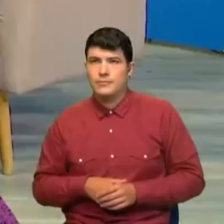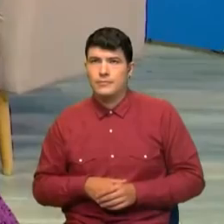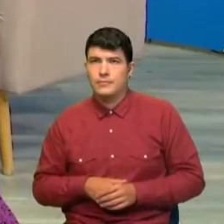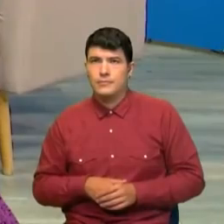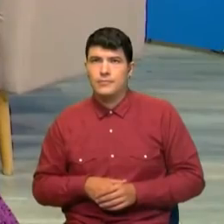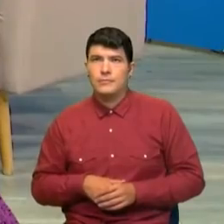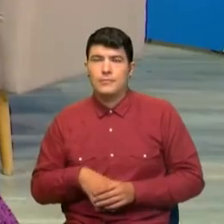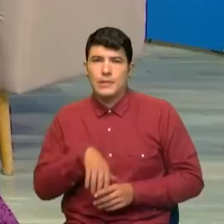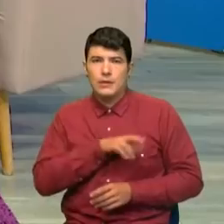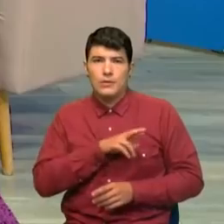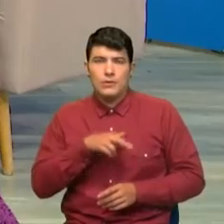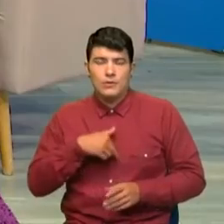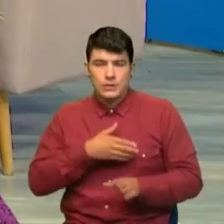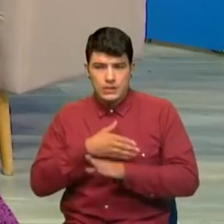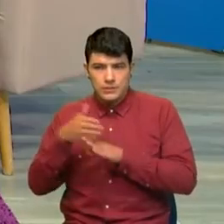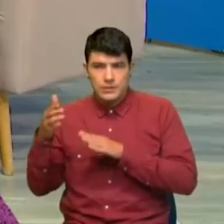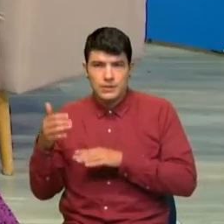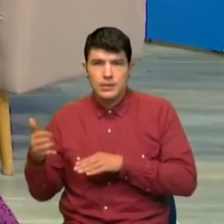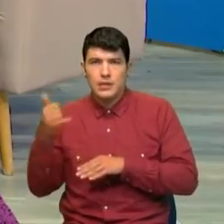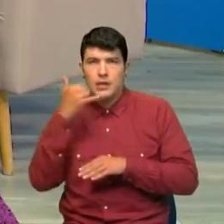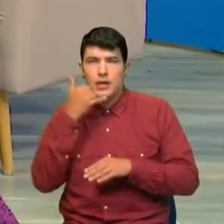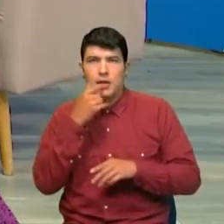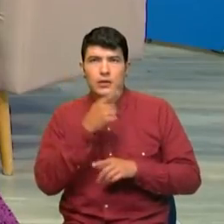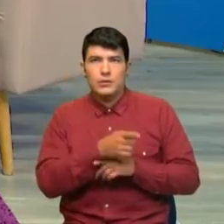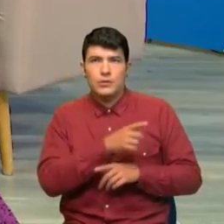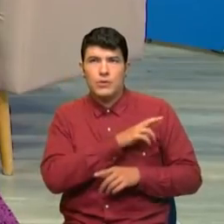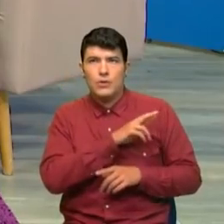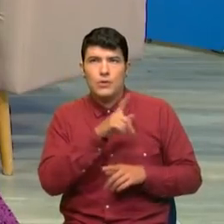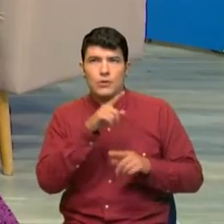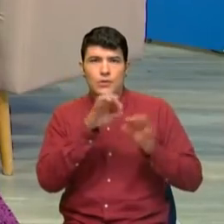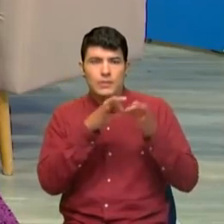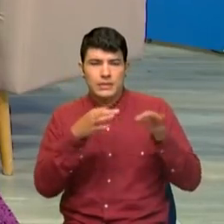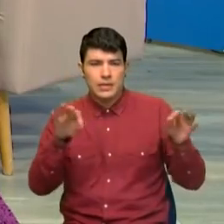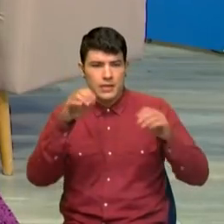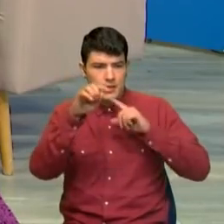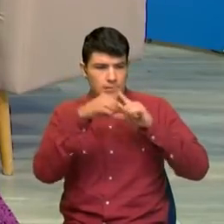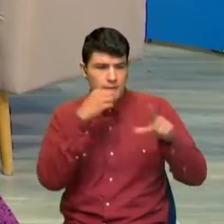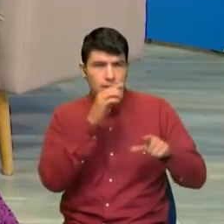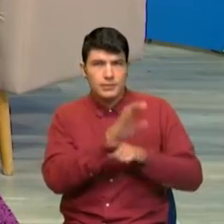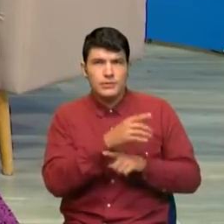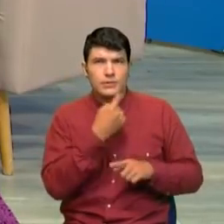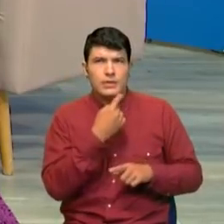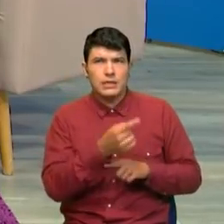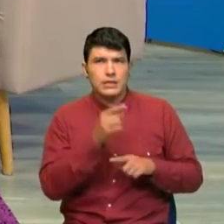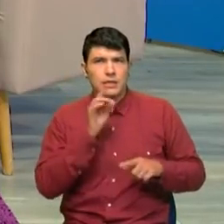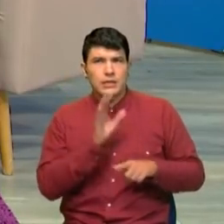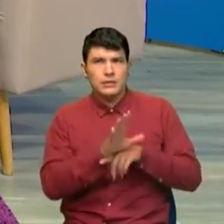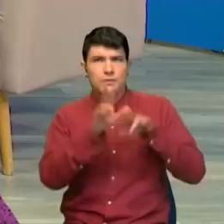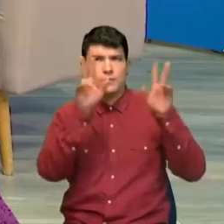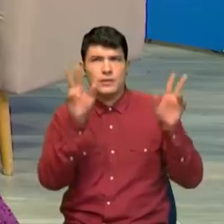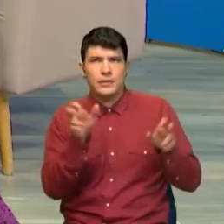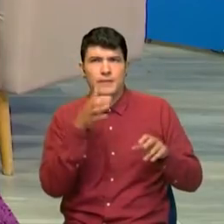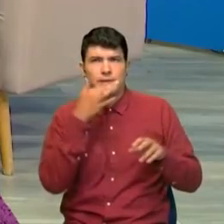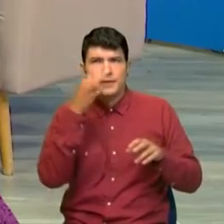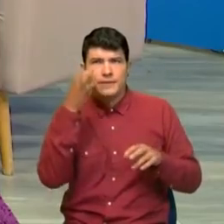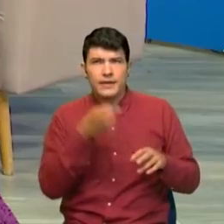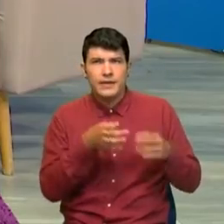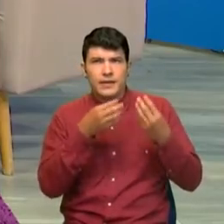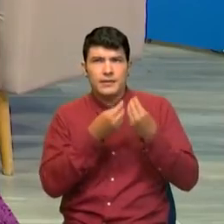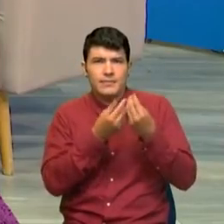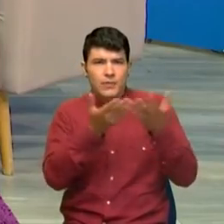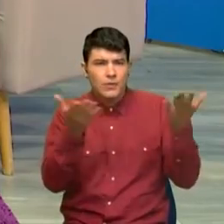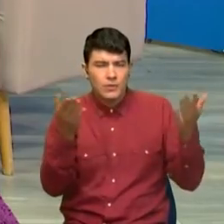Bueno, vamos a retomar la llamada. Tenemos otro mensaje, abogado. Estos temas generan